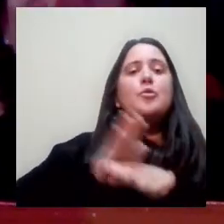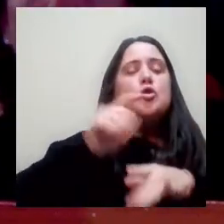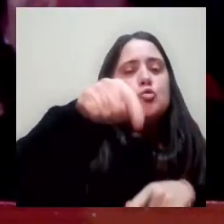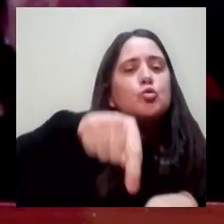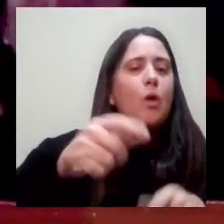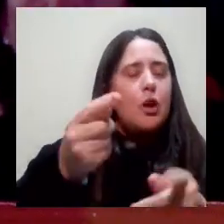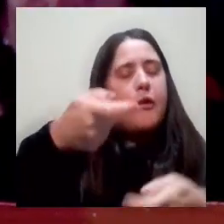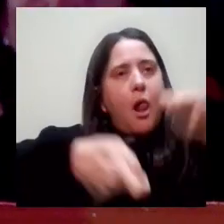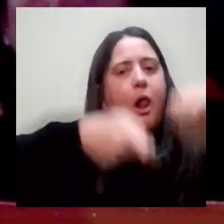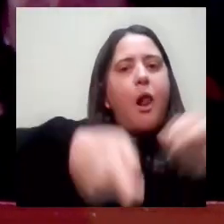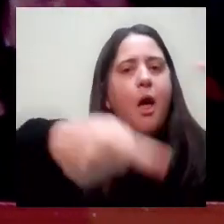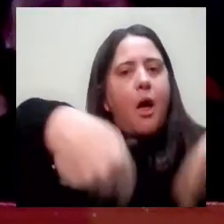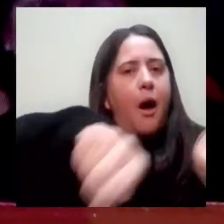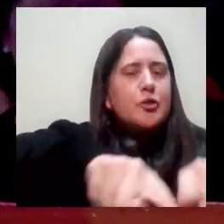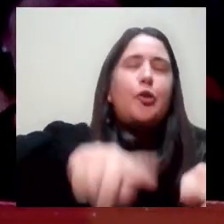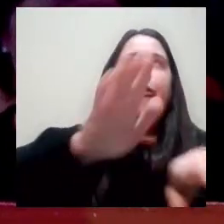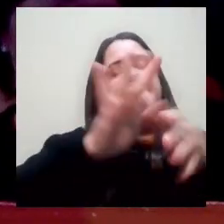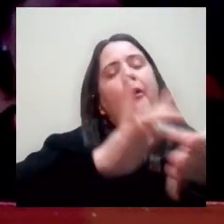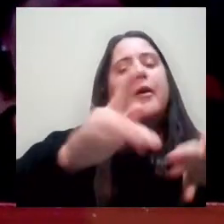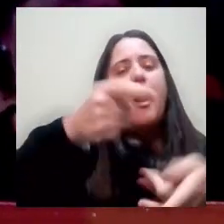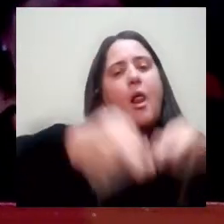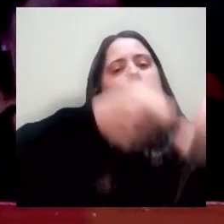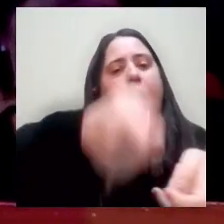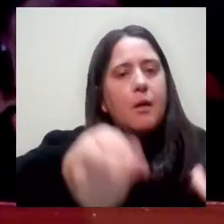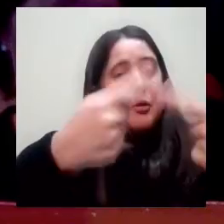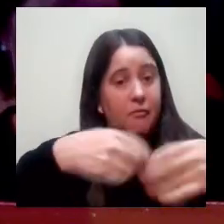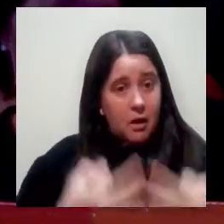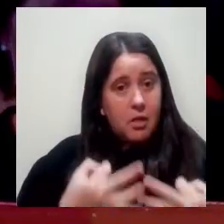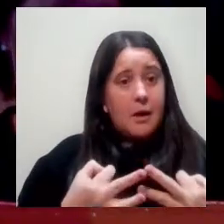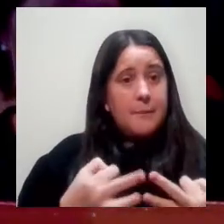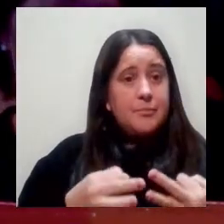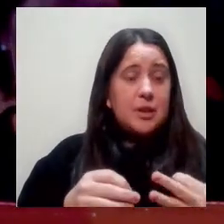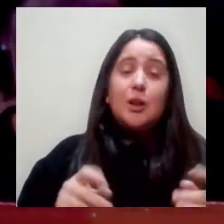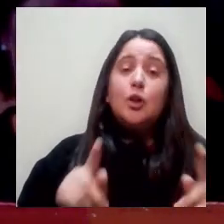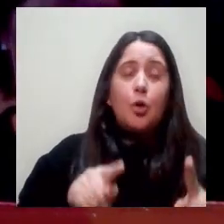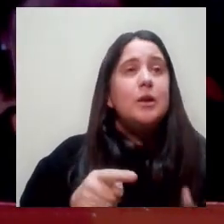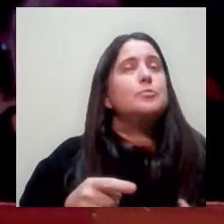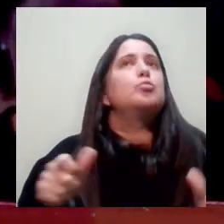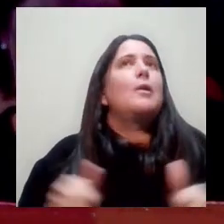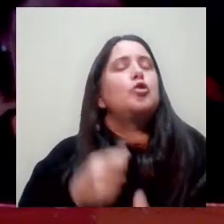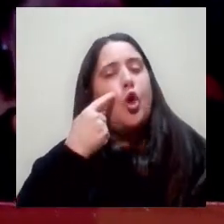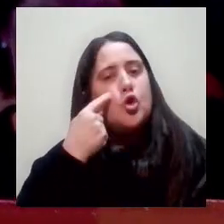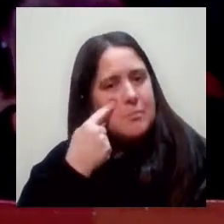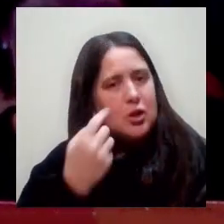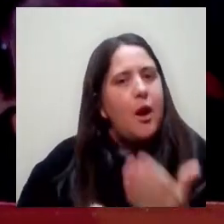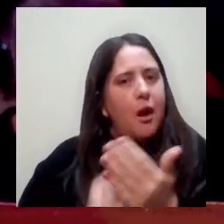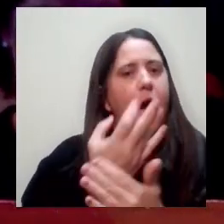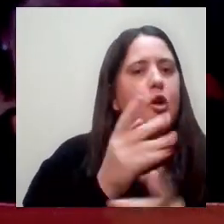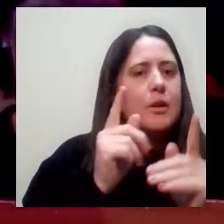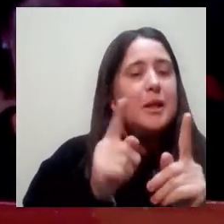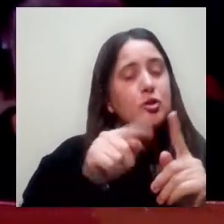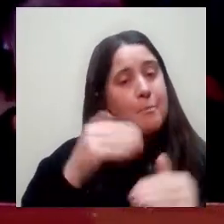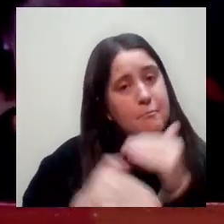los alfabetizandos. Por el contrario, en cuanto a acto de conocimiento y acto creador, el proceso